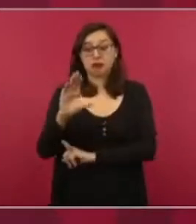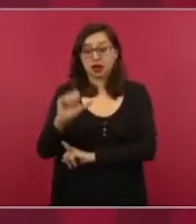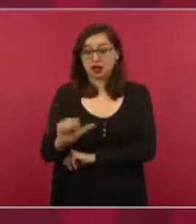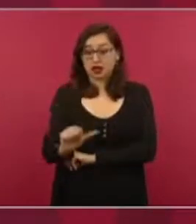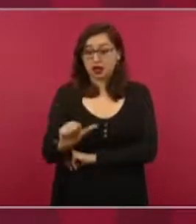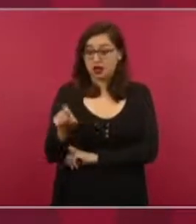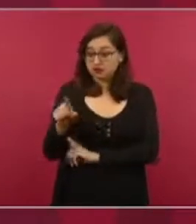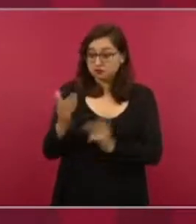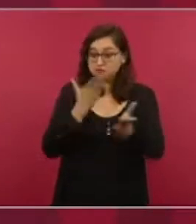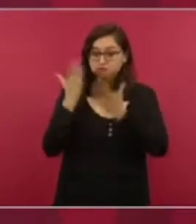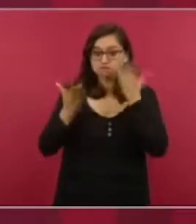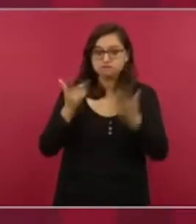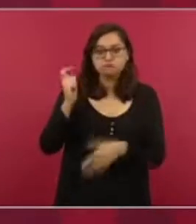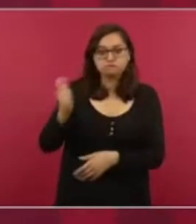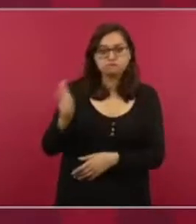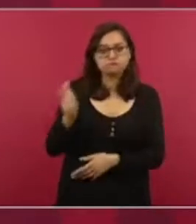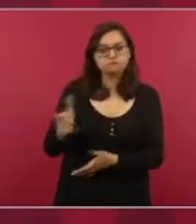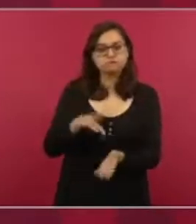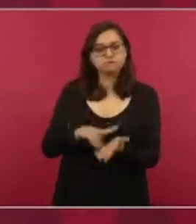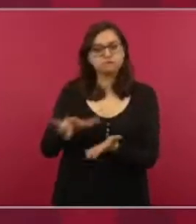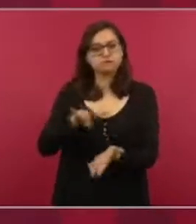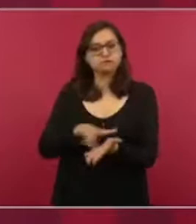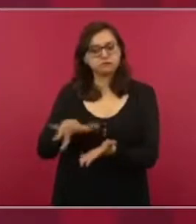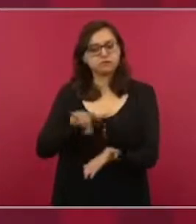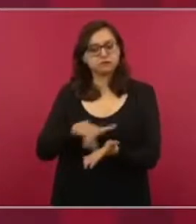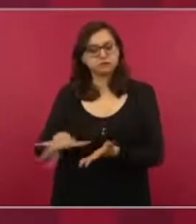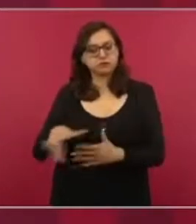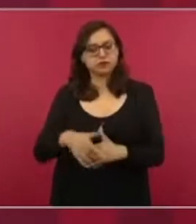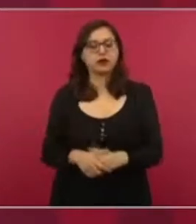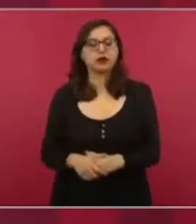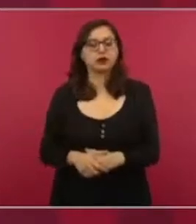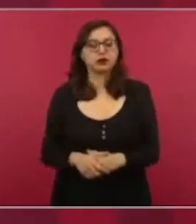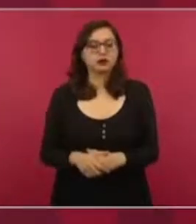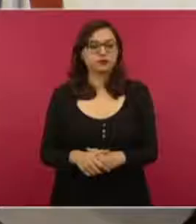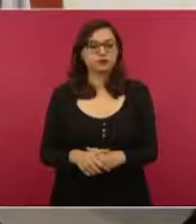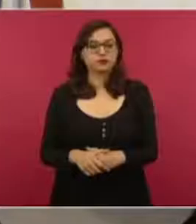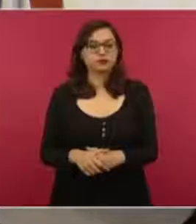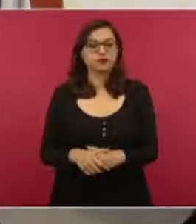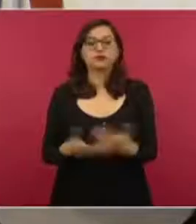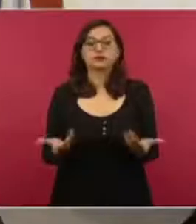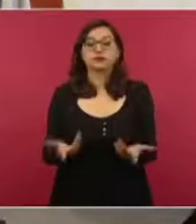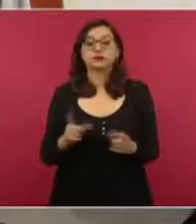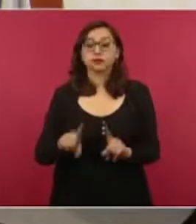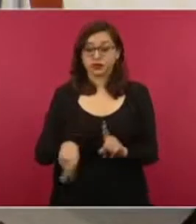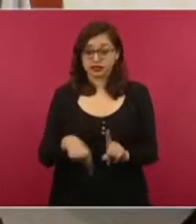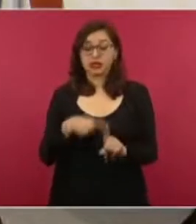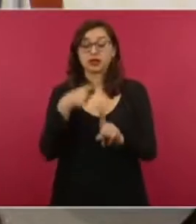que estudian. Agreguen que es gratuita